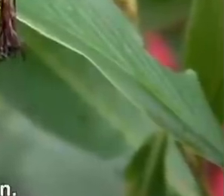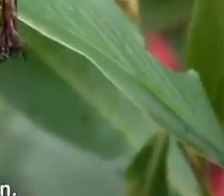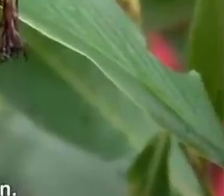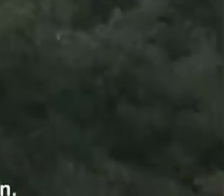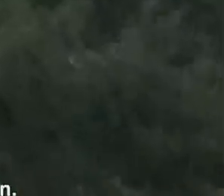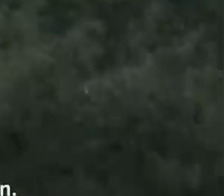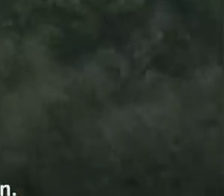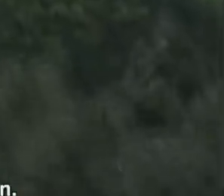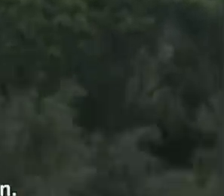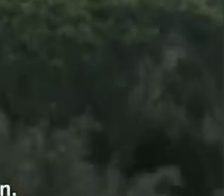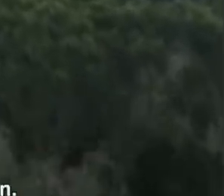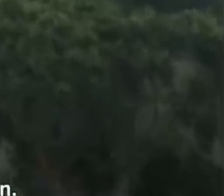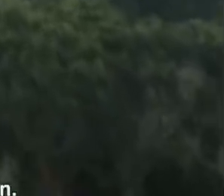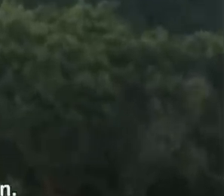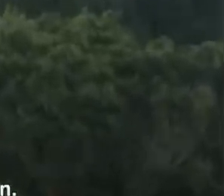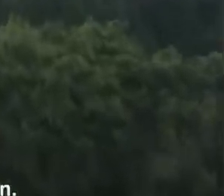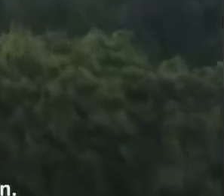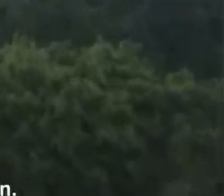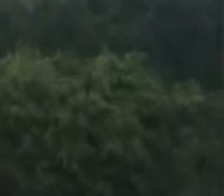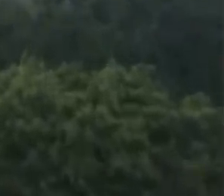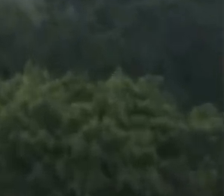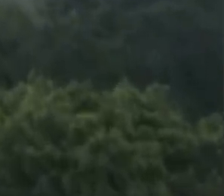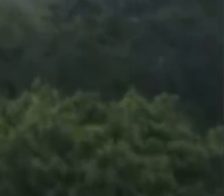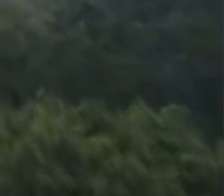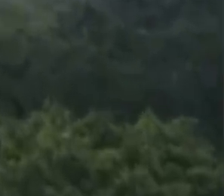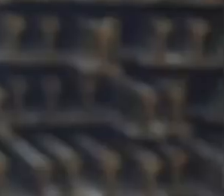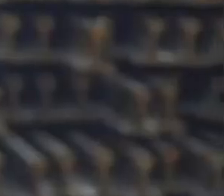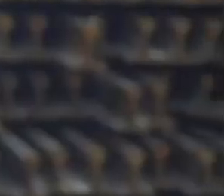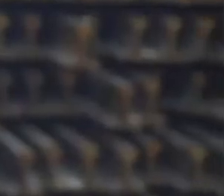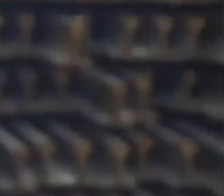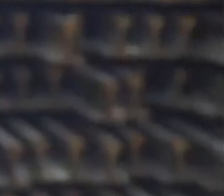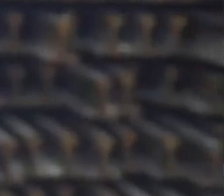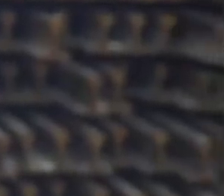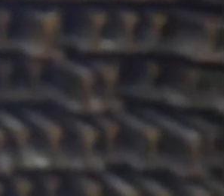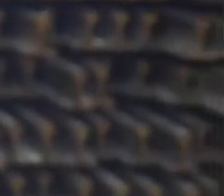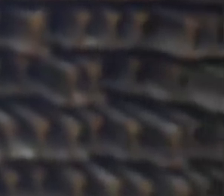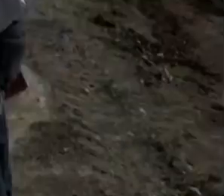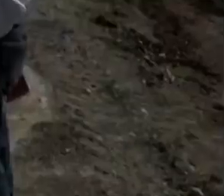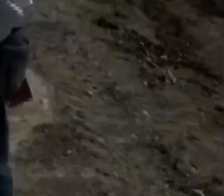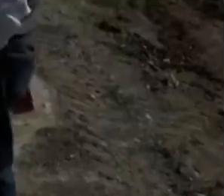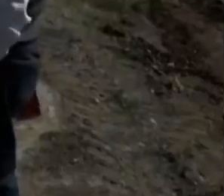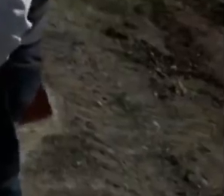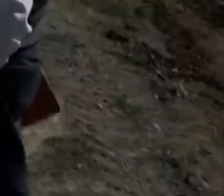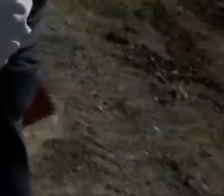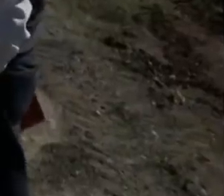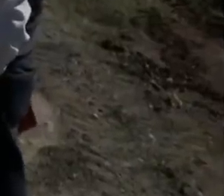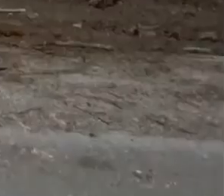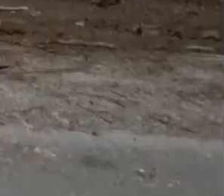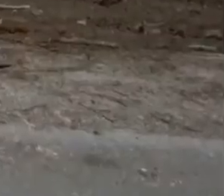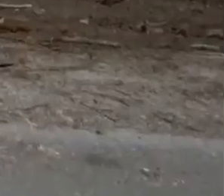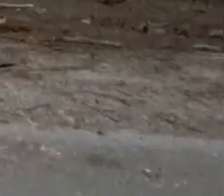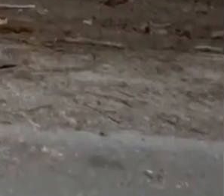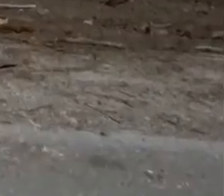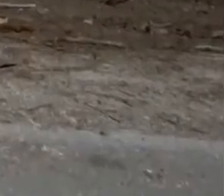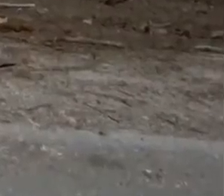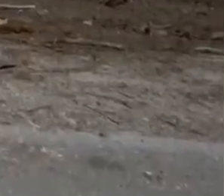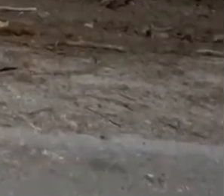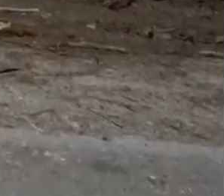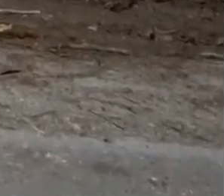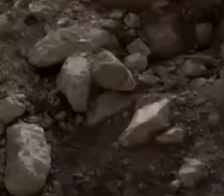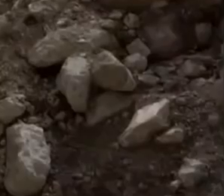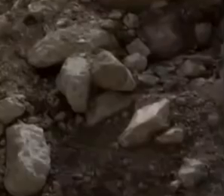las arterias verdes más importantes de la región. Económico. En conjunto con el Servicio Nacional de